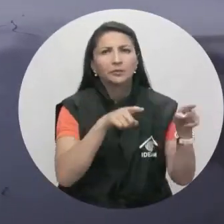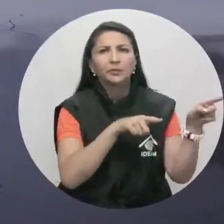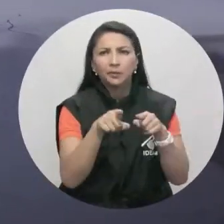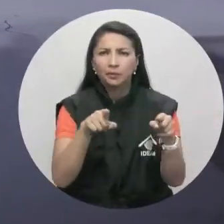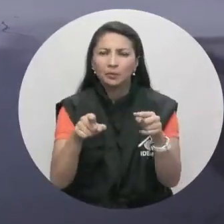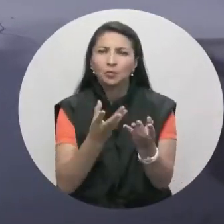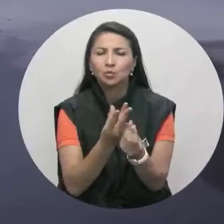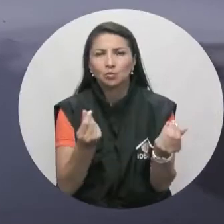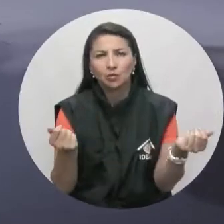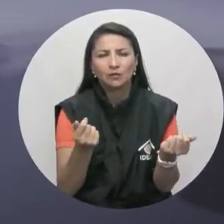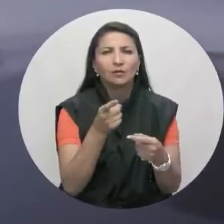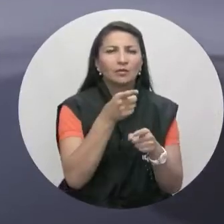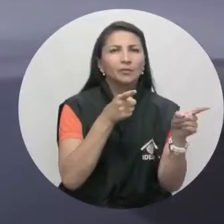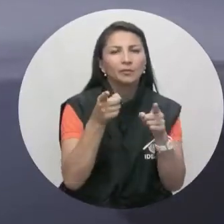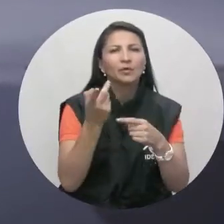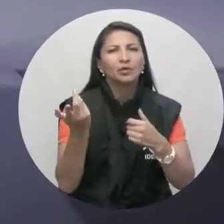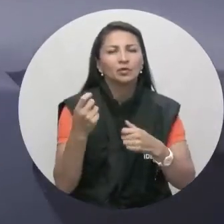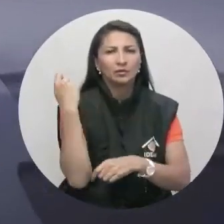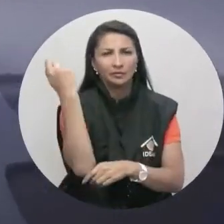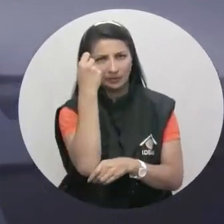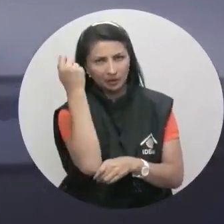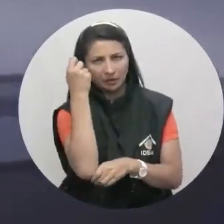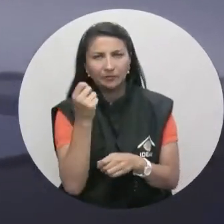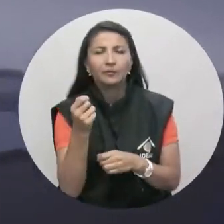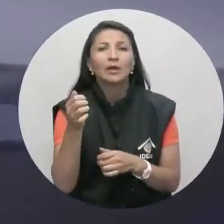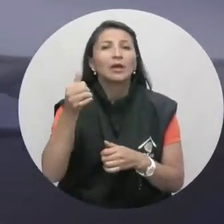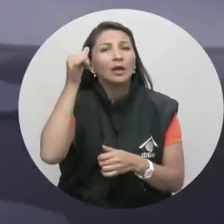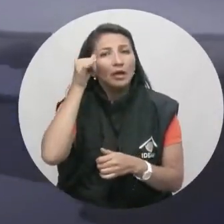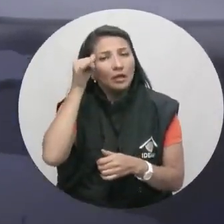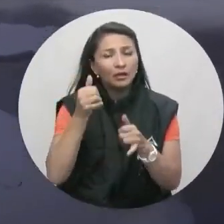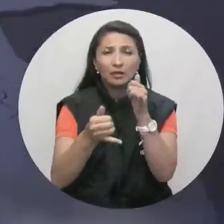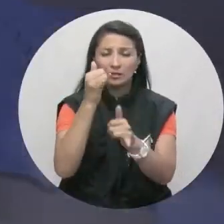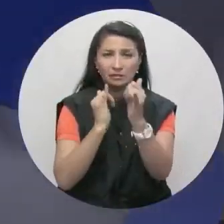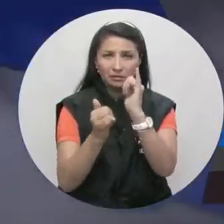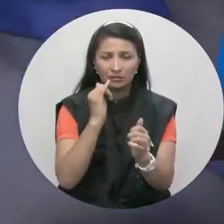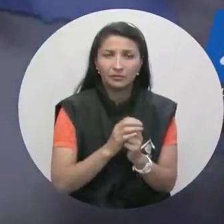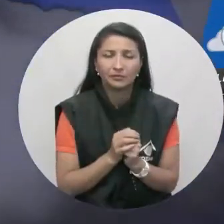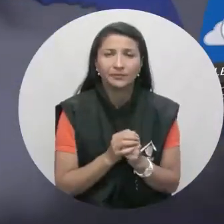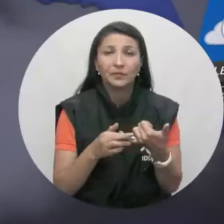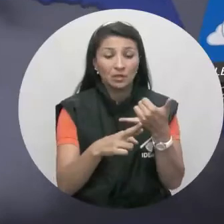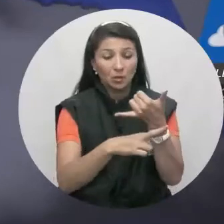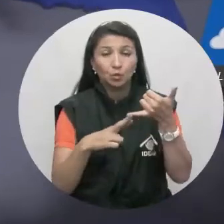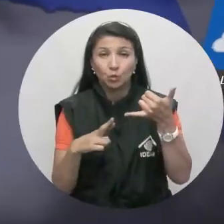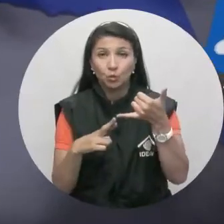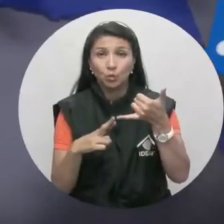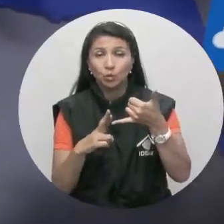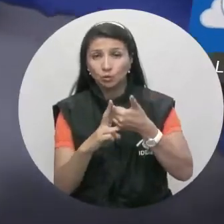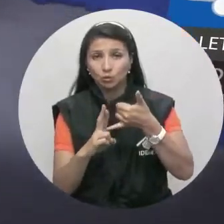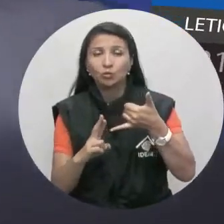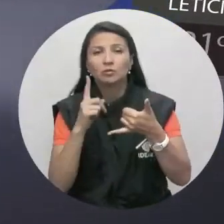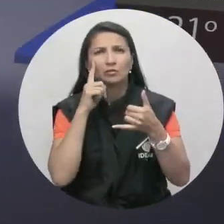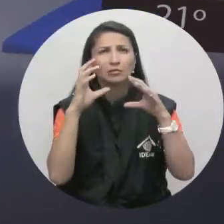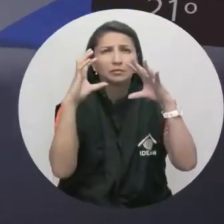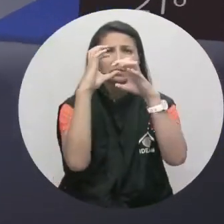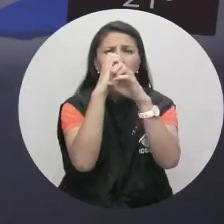diversos sectores del Piedemonte de Meta, Arauca y Casanare. Hacia el sur del país se verán más nubes que de costumbre, con lluvias